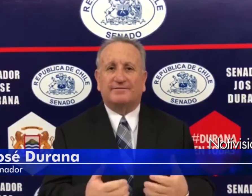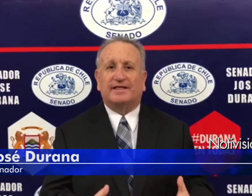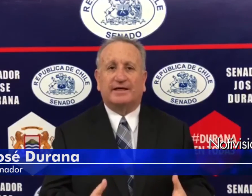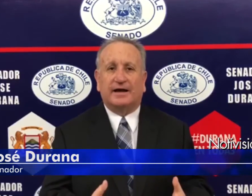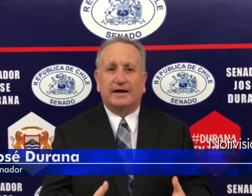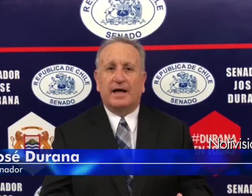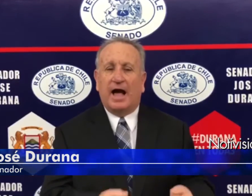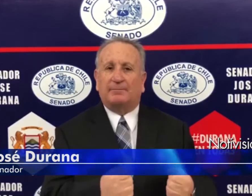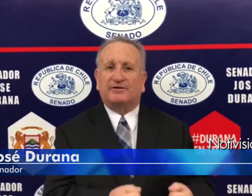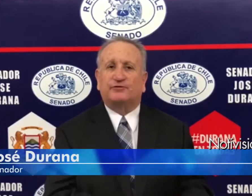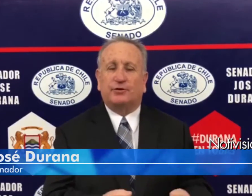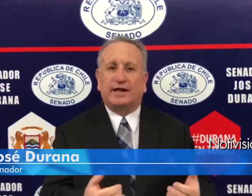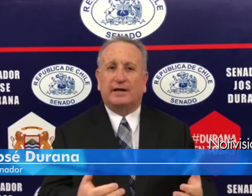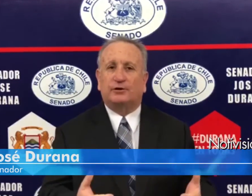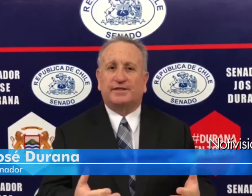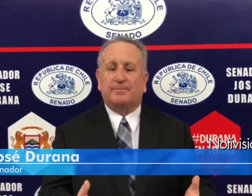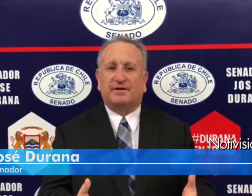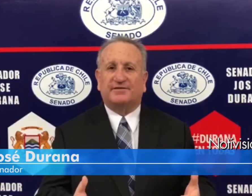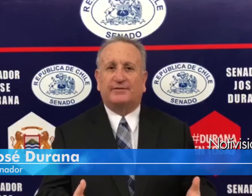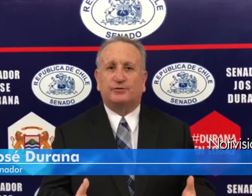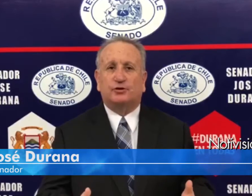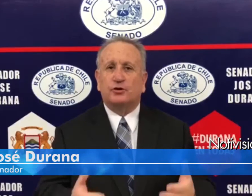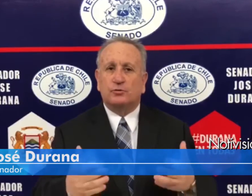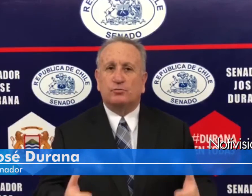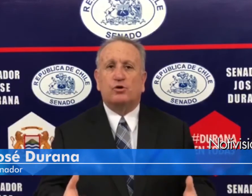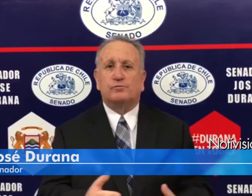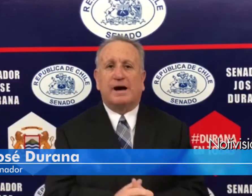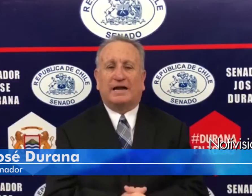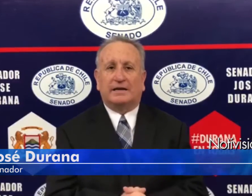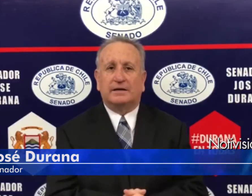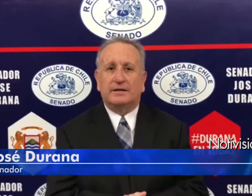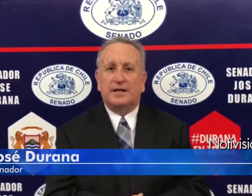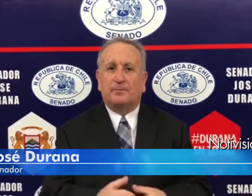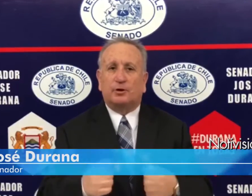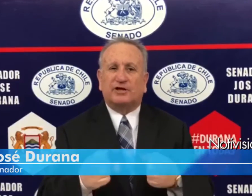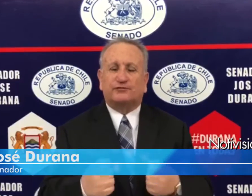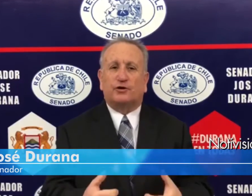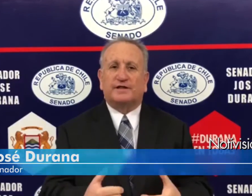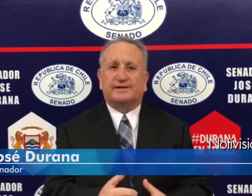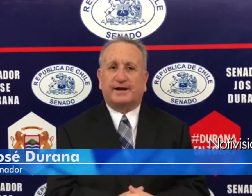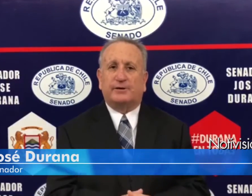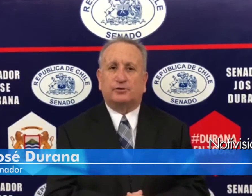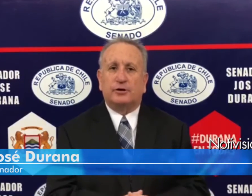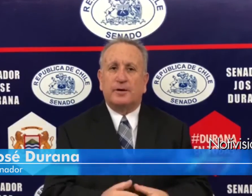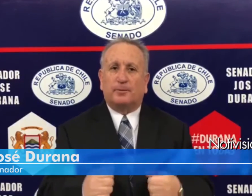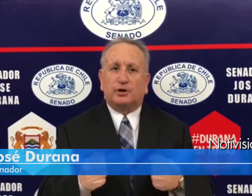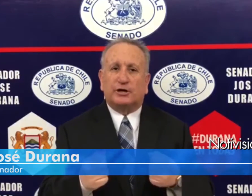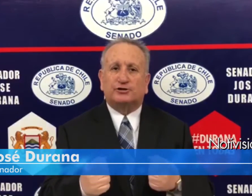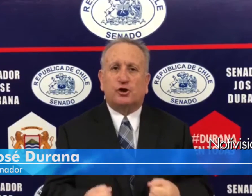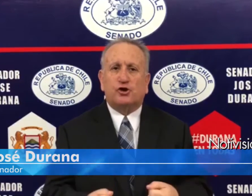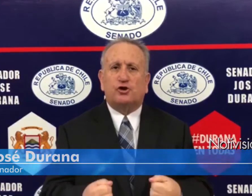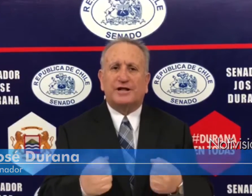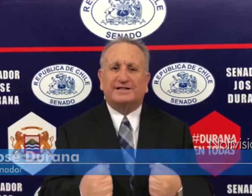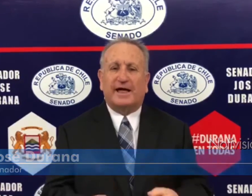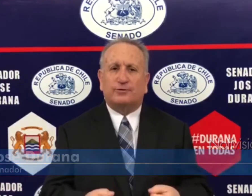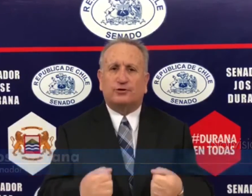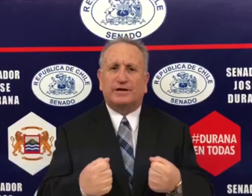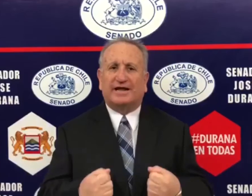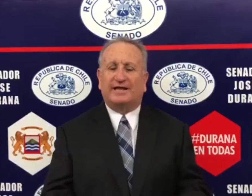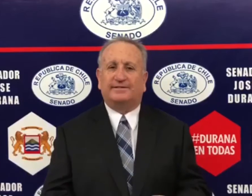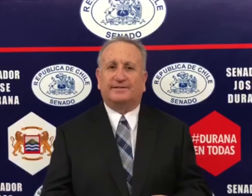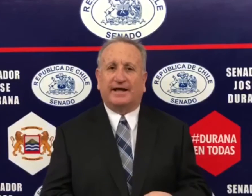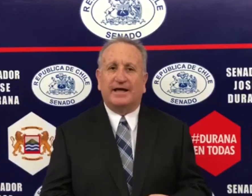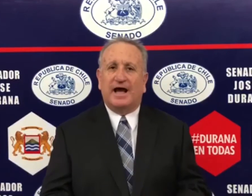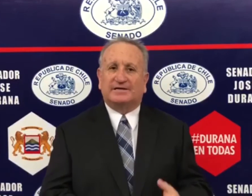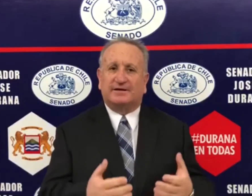solucionar la vida a personas que lo están pasando muy mal. Porque soy de terreno, porque estoy conectado con